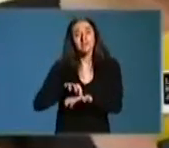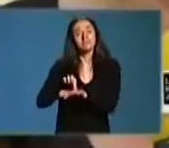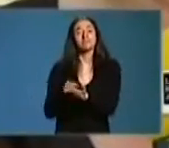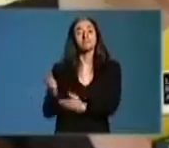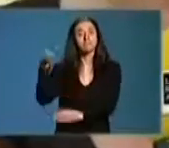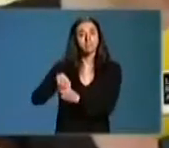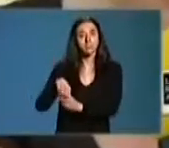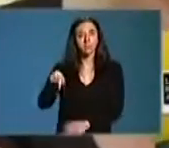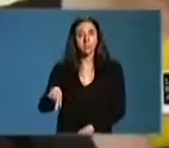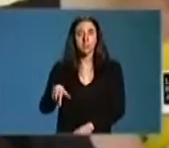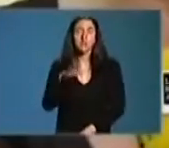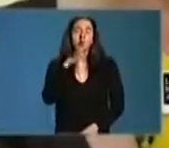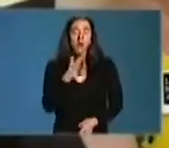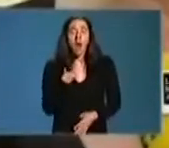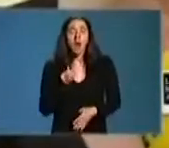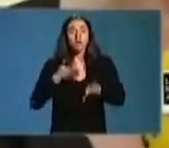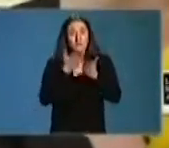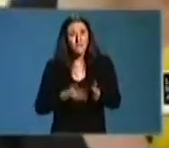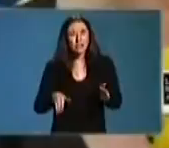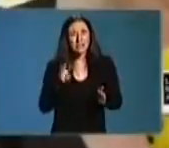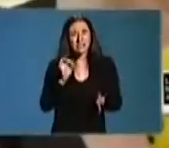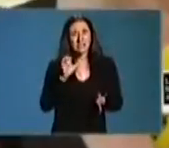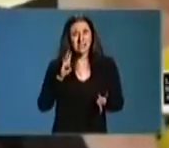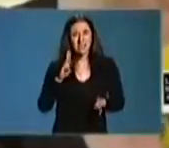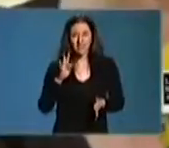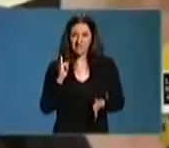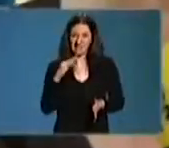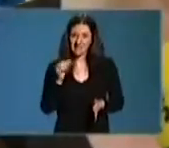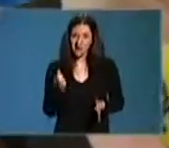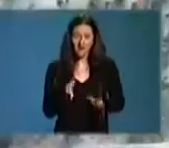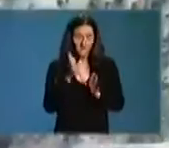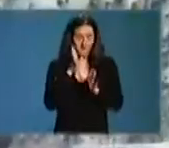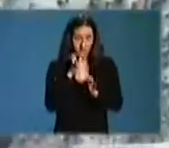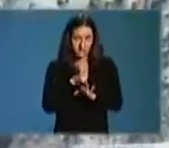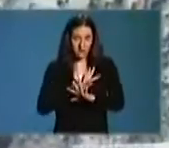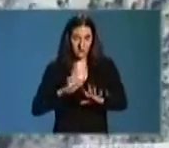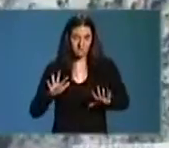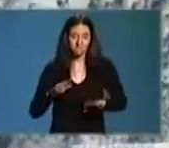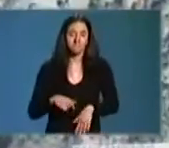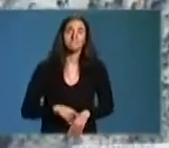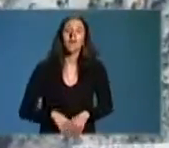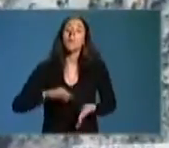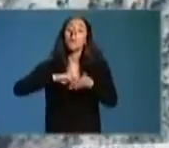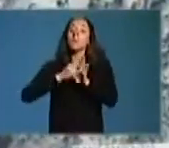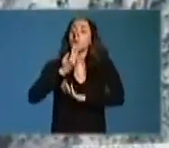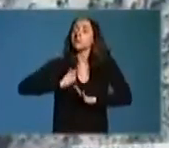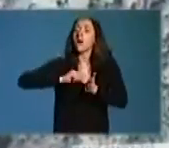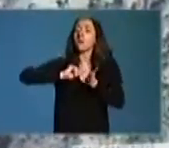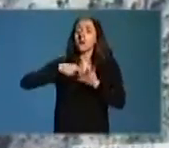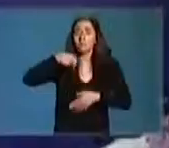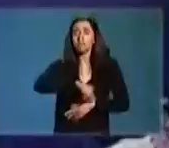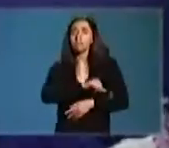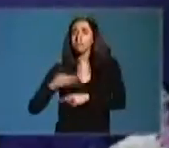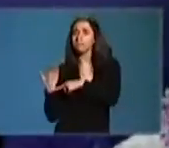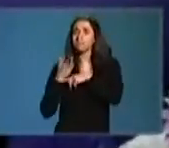séptica que hay fatal me interesa muchísimo pero muchísimo o proyecto que ya está contratado fue presentado esta